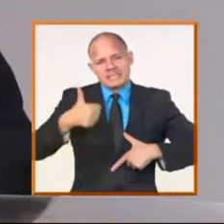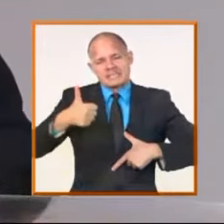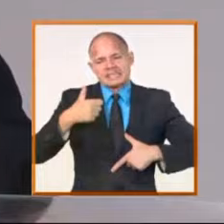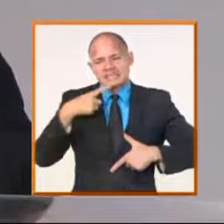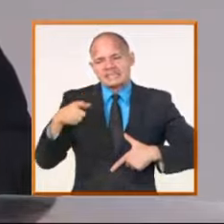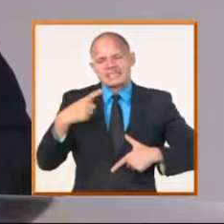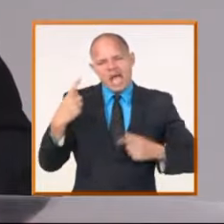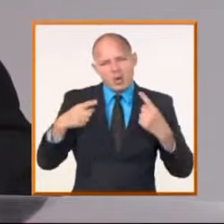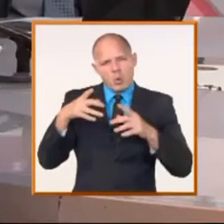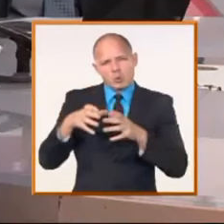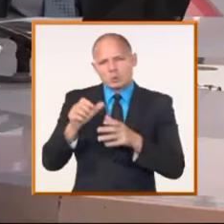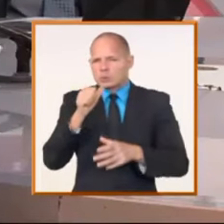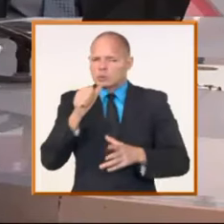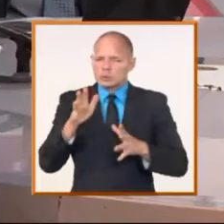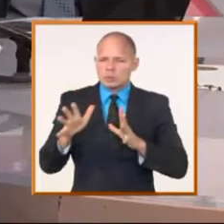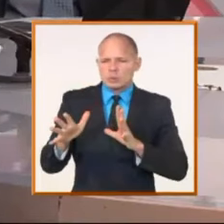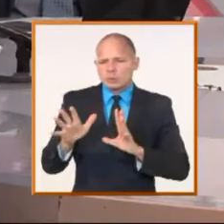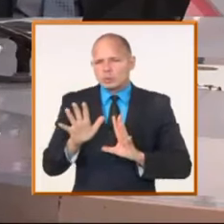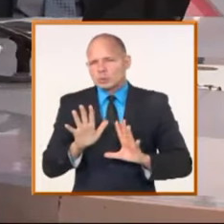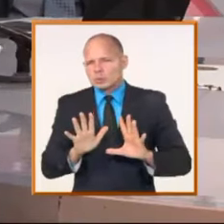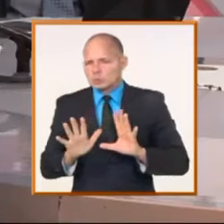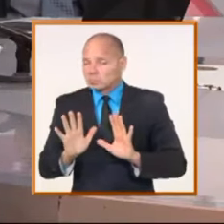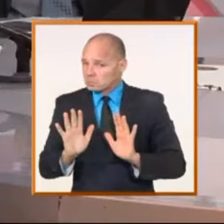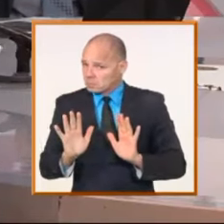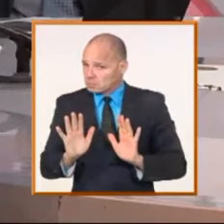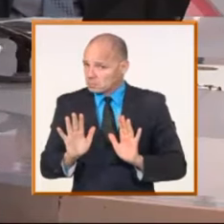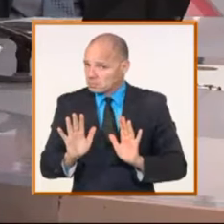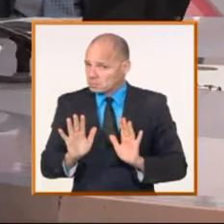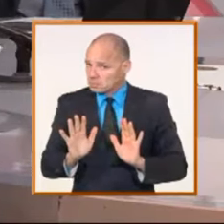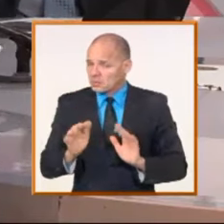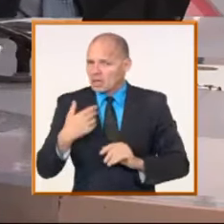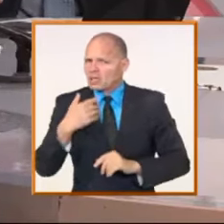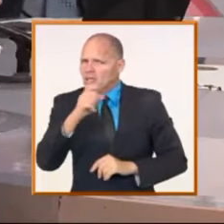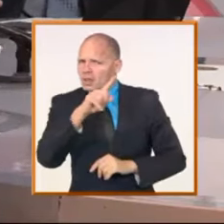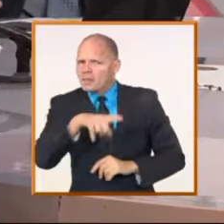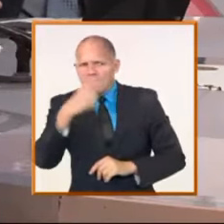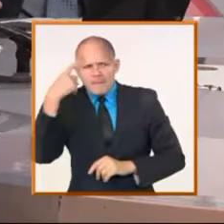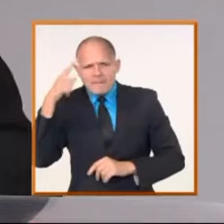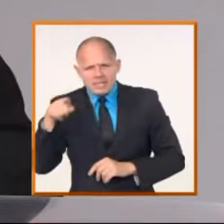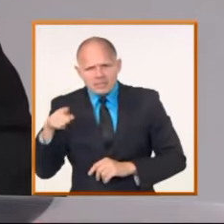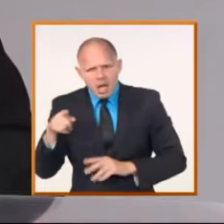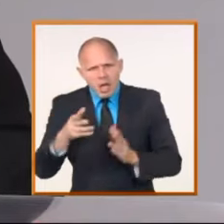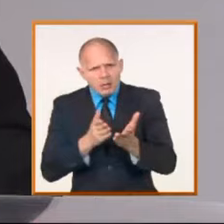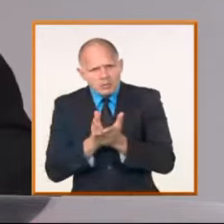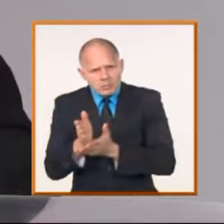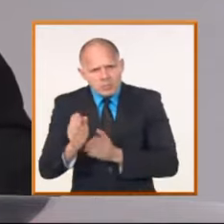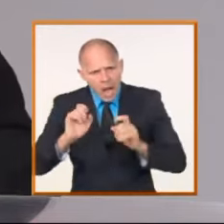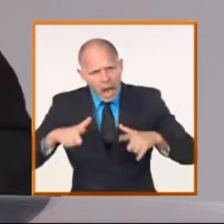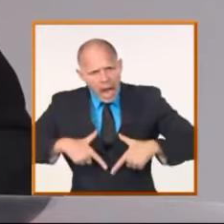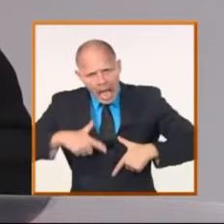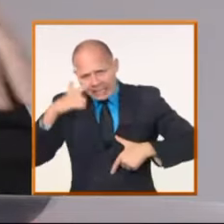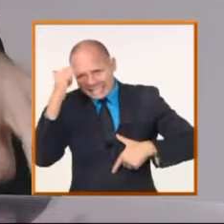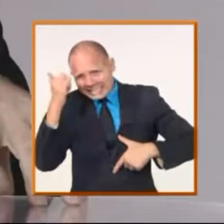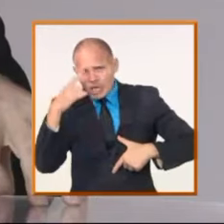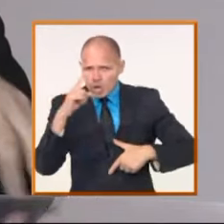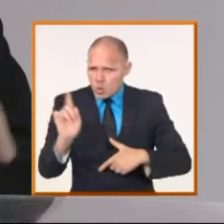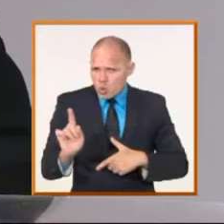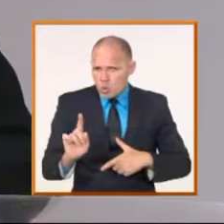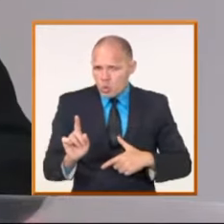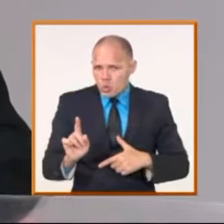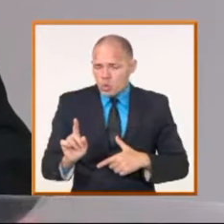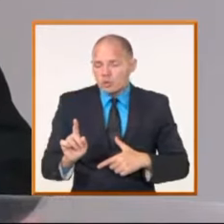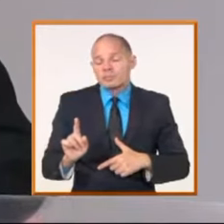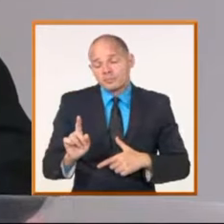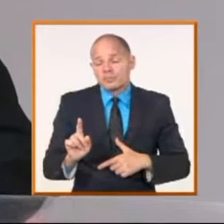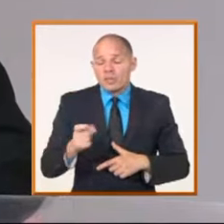que se intentó, también es real. ¿Es una oportunidad perdida? Es decir, ¿crees que no sea algo que se pueda implementar? El problema es que ya hoy no lo pueden hacer. En aquel